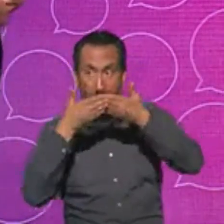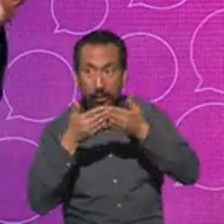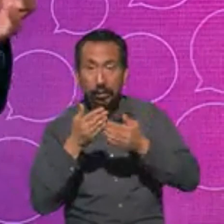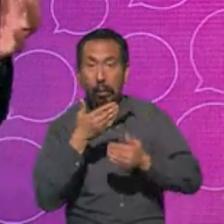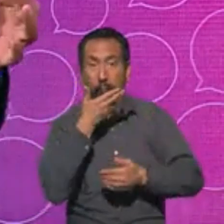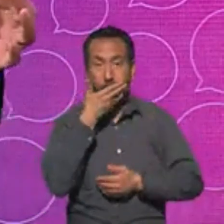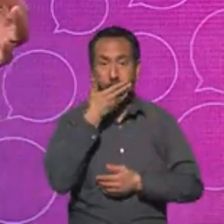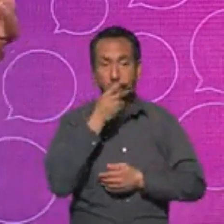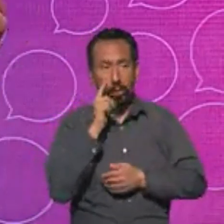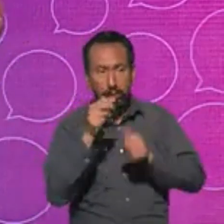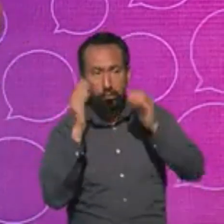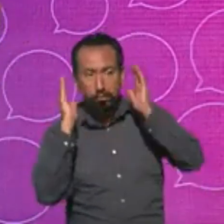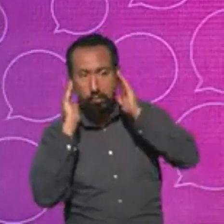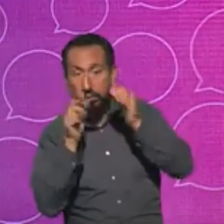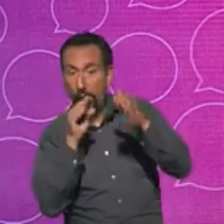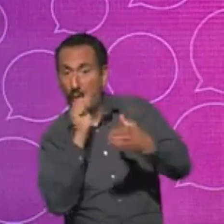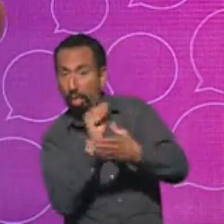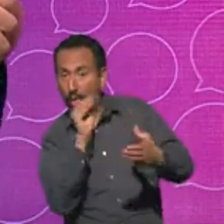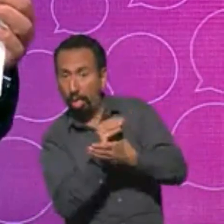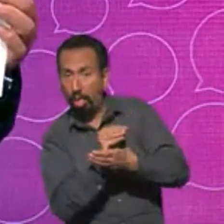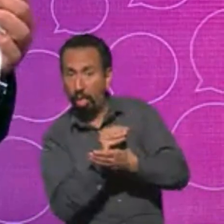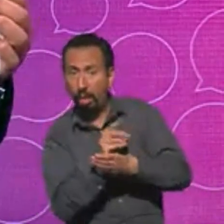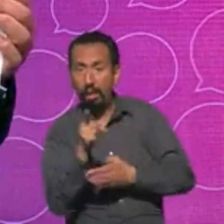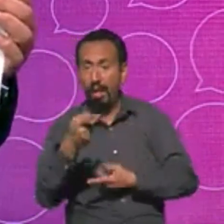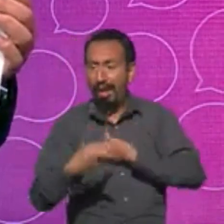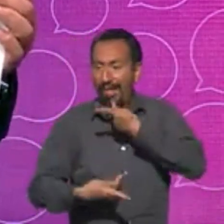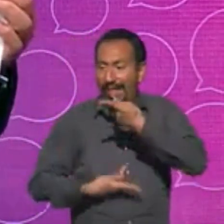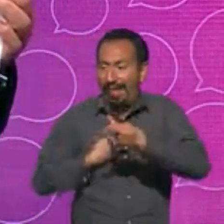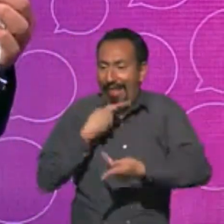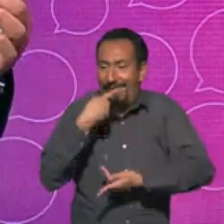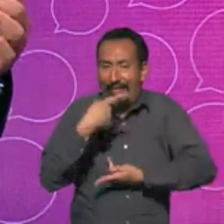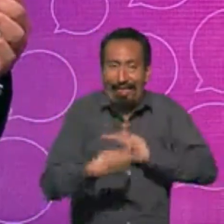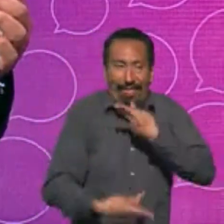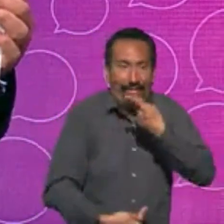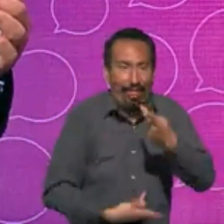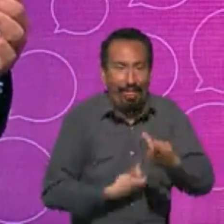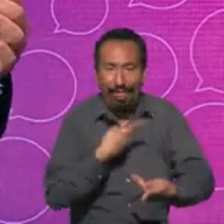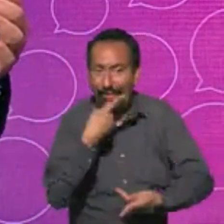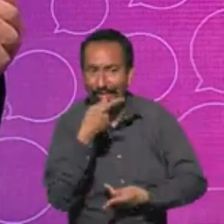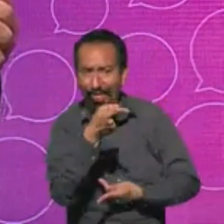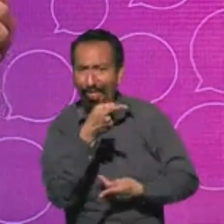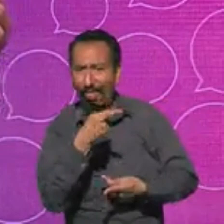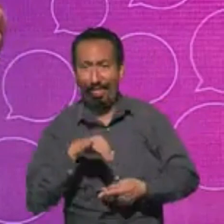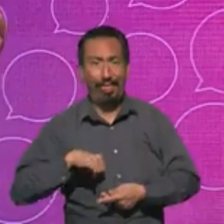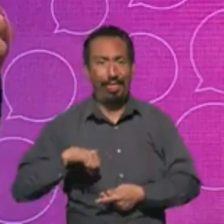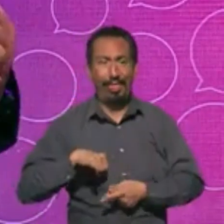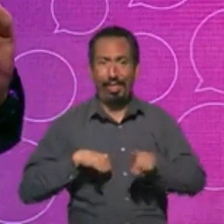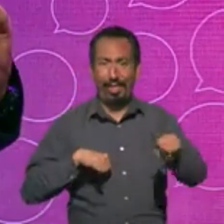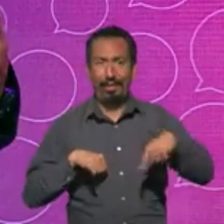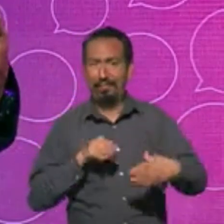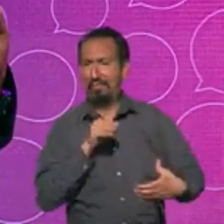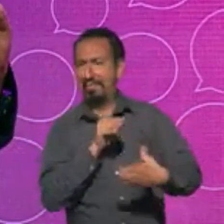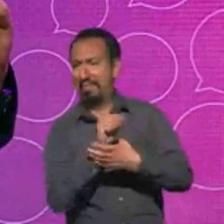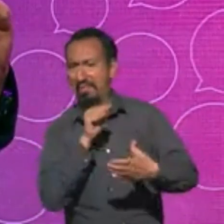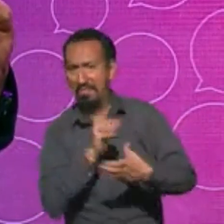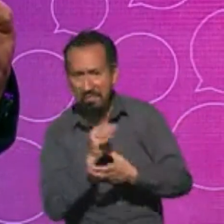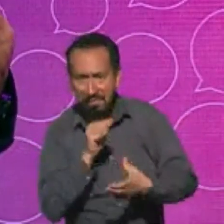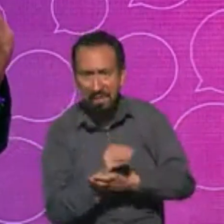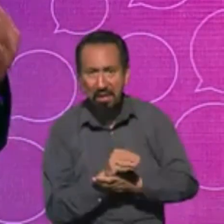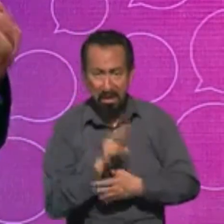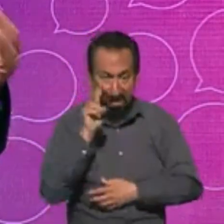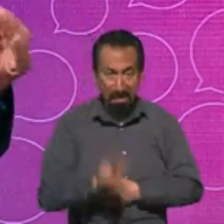sus a sus ciudadanos que no hable de los temas de los temas que nos interesan y que no quiera ver nuestra